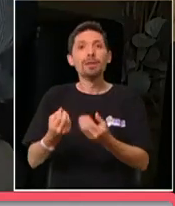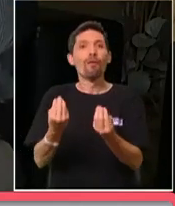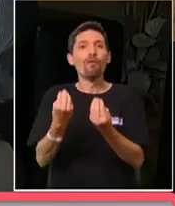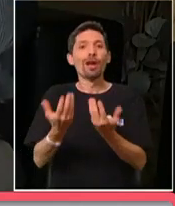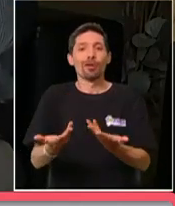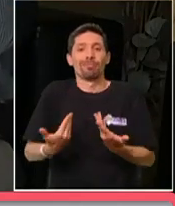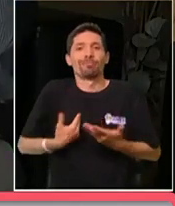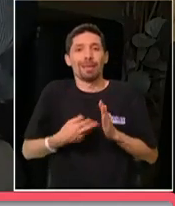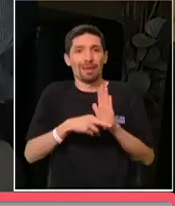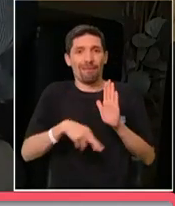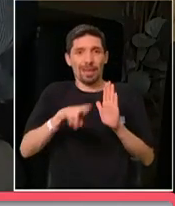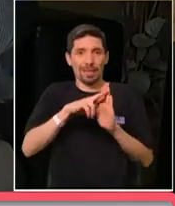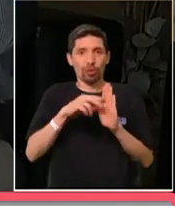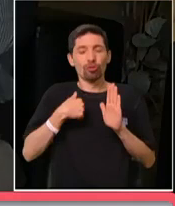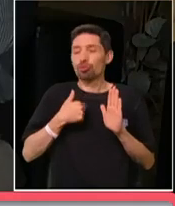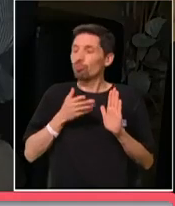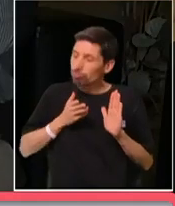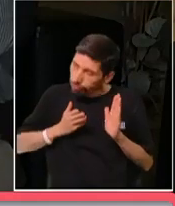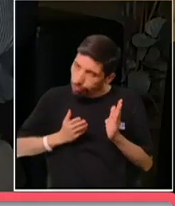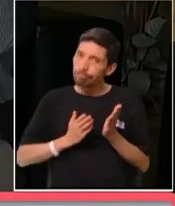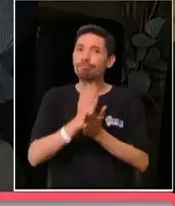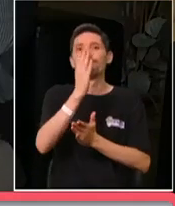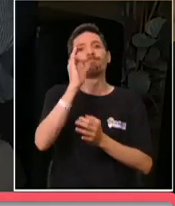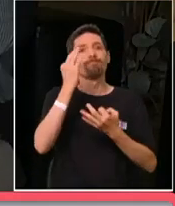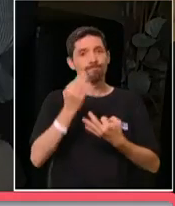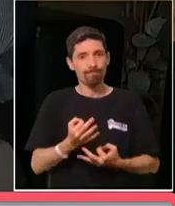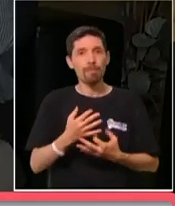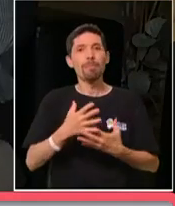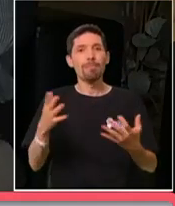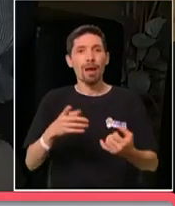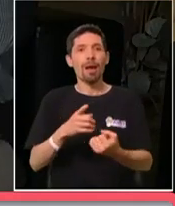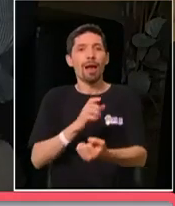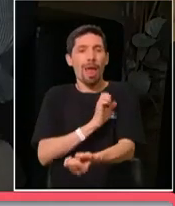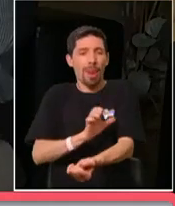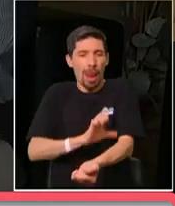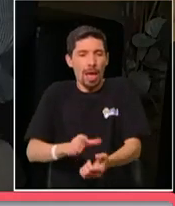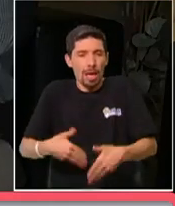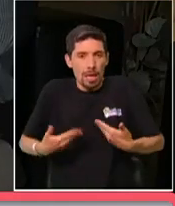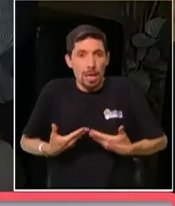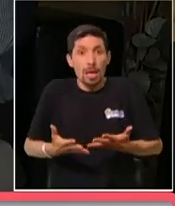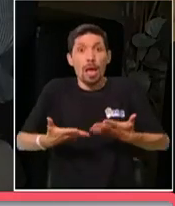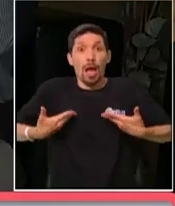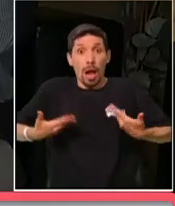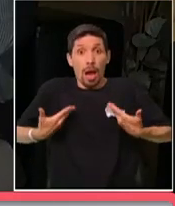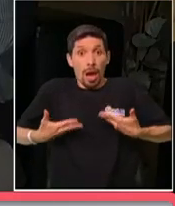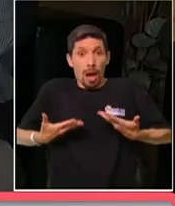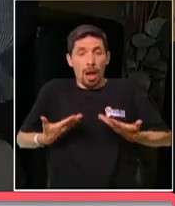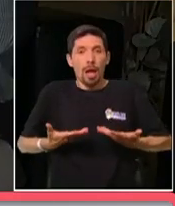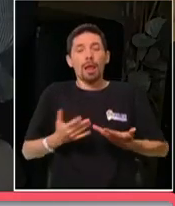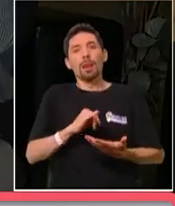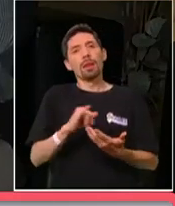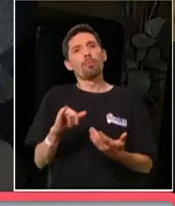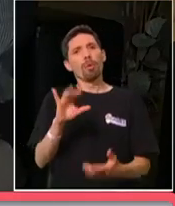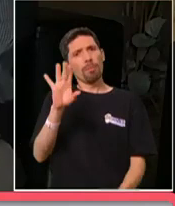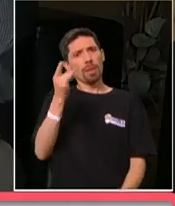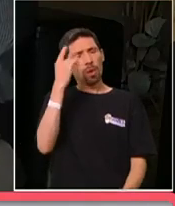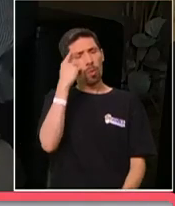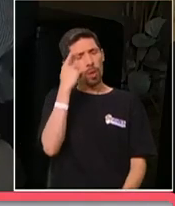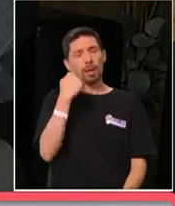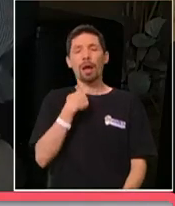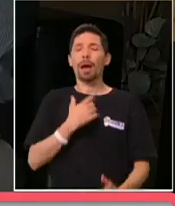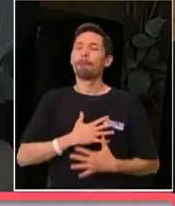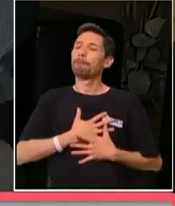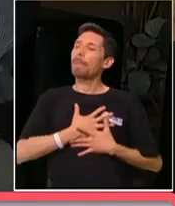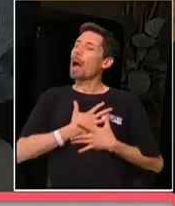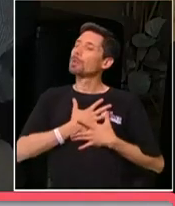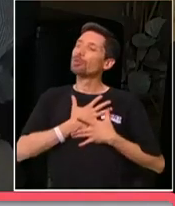Entonces ahí comencé a hacerlo ya con más energía, ya más animada, y después de un tiempo ya me di cuenta que era lo que a mí me apasionaba, lo que a